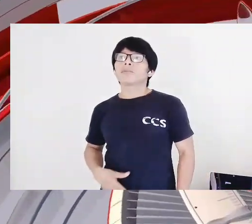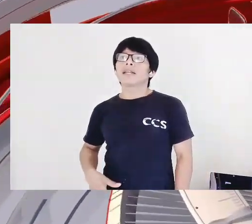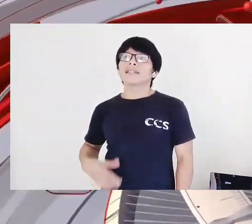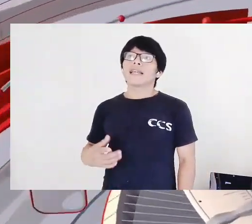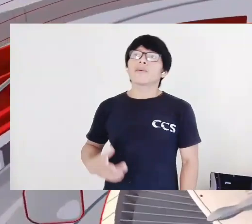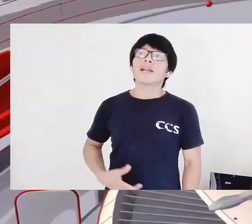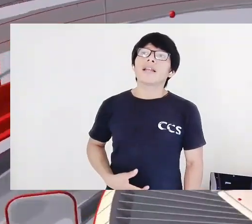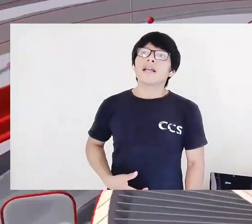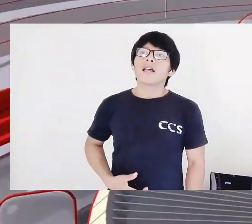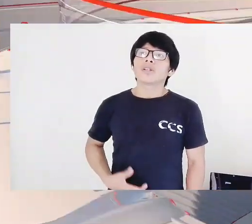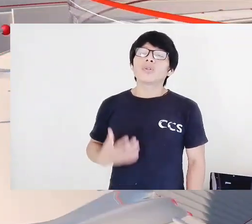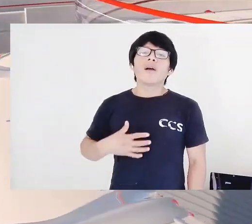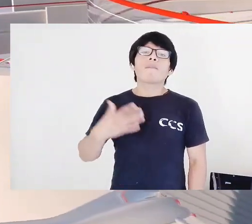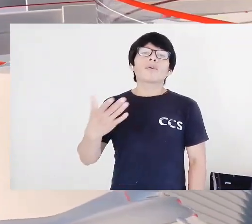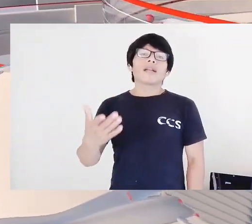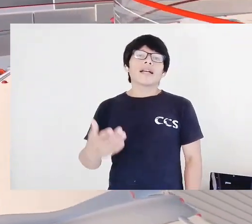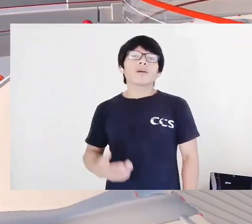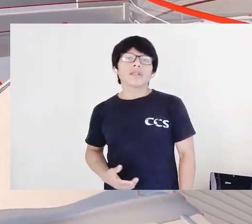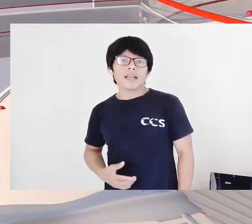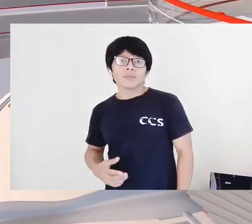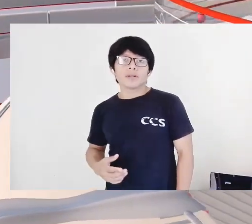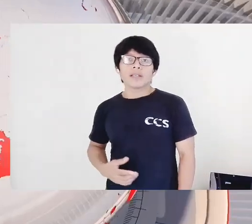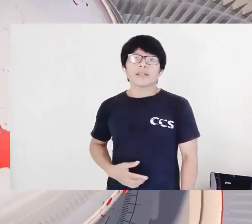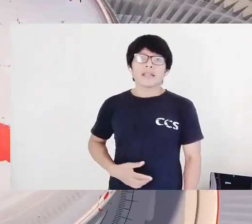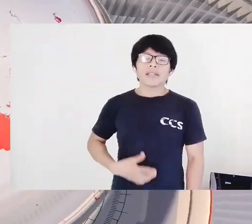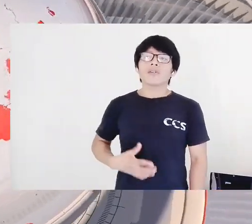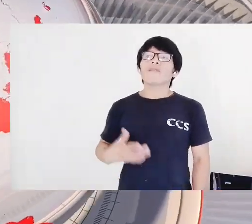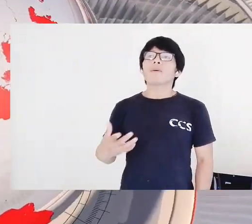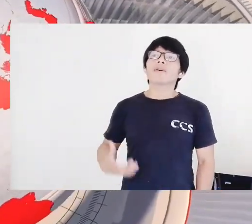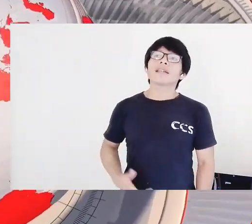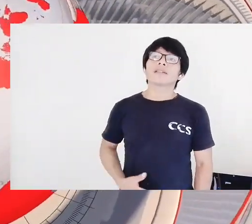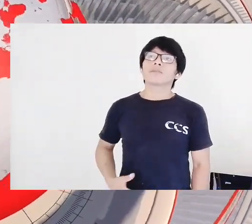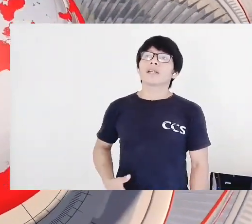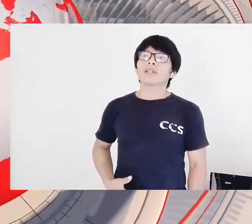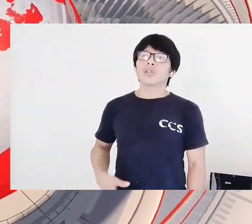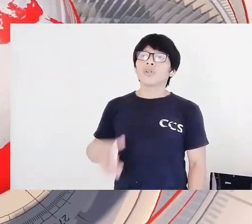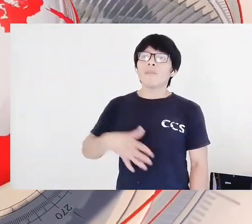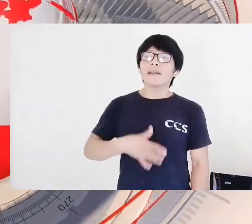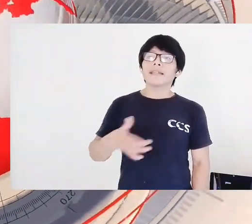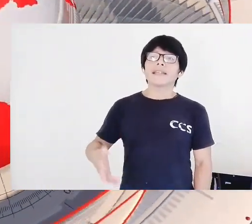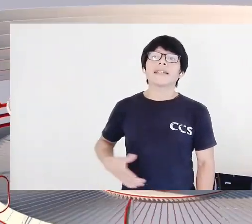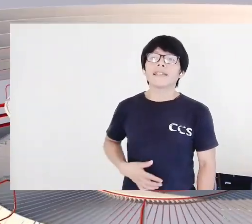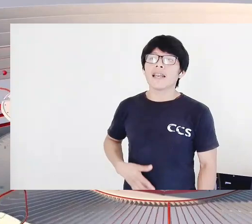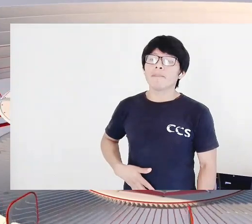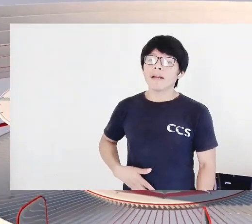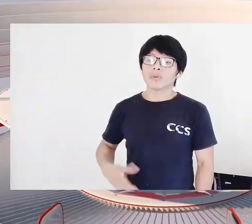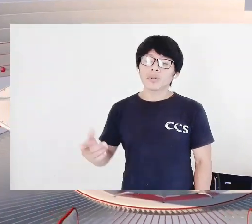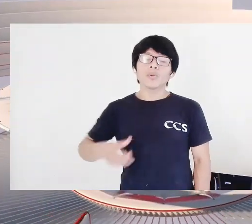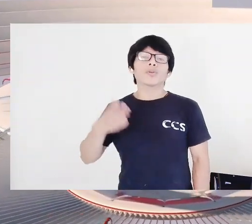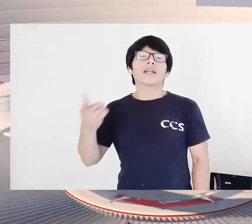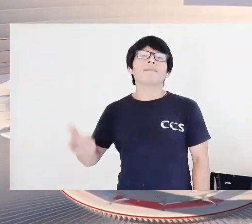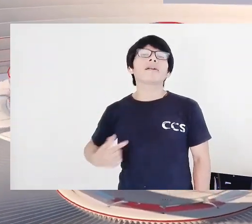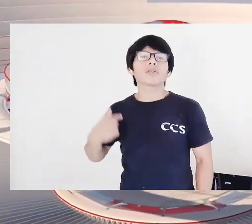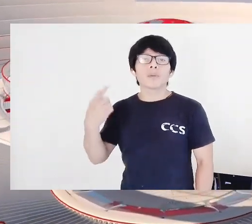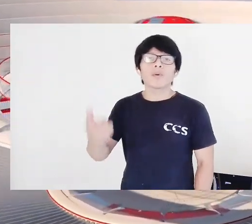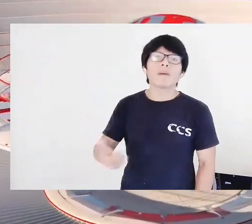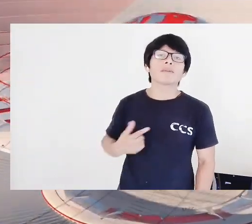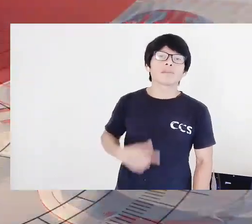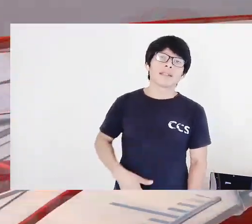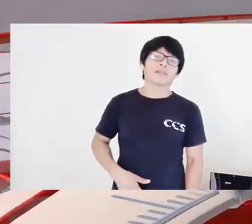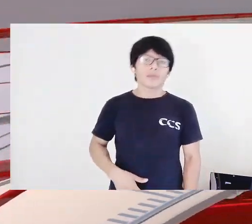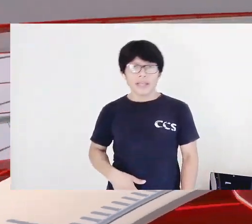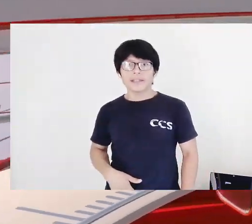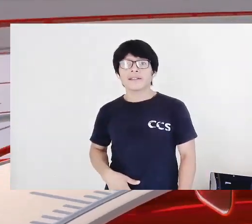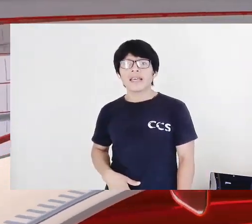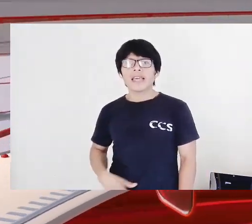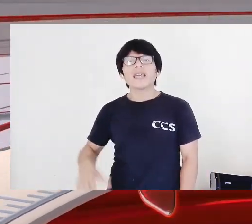represento a las mujeres, que el cual yo apoyo la causa de las mujeres. Estoy a favor de las mujeres. Yo, perteneciente del PAN, nosotros los del PAN nos preocupamos